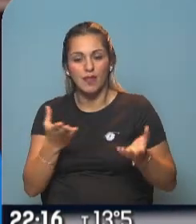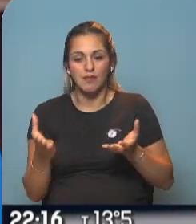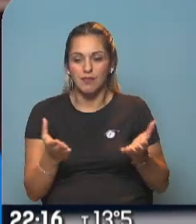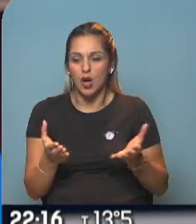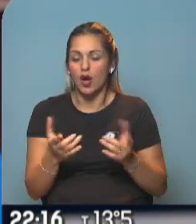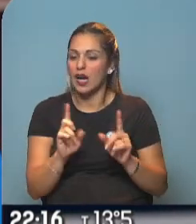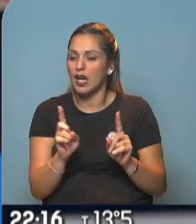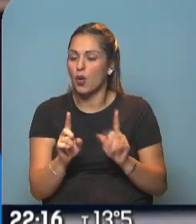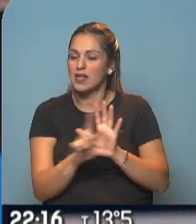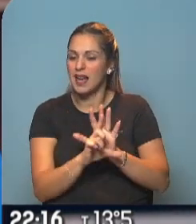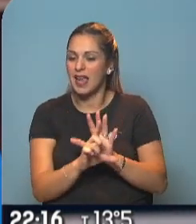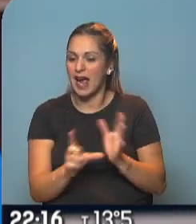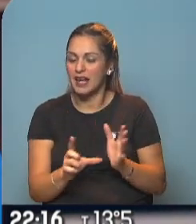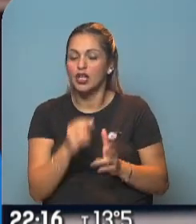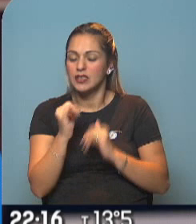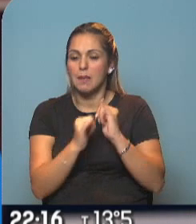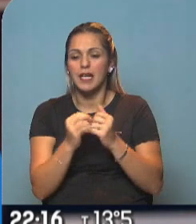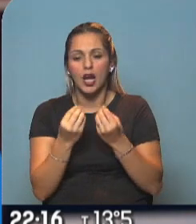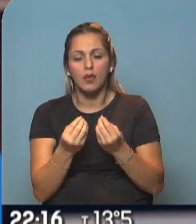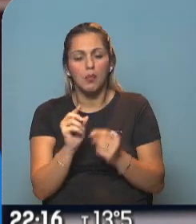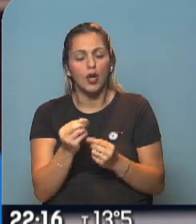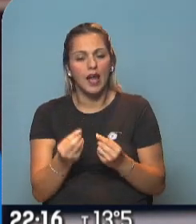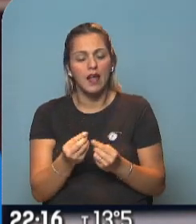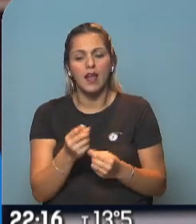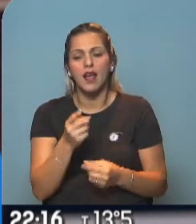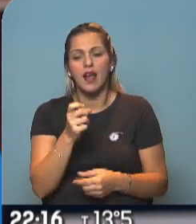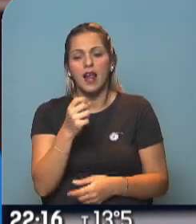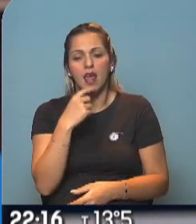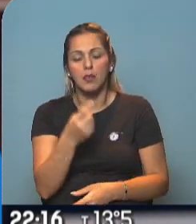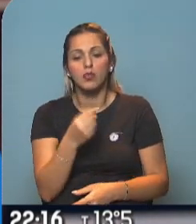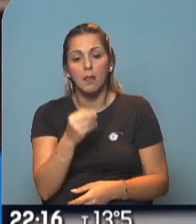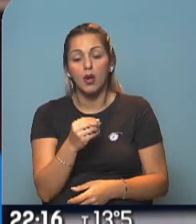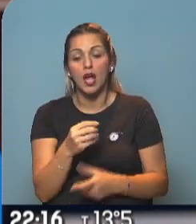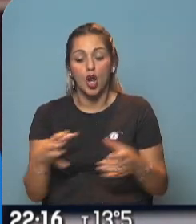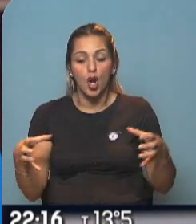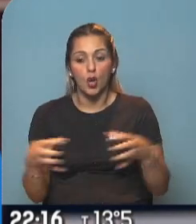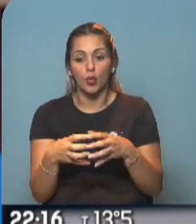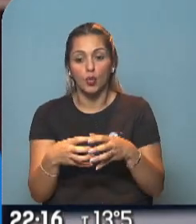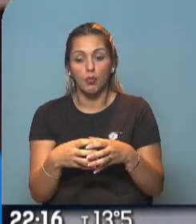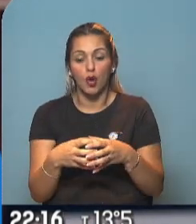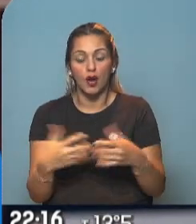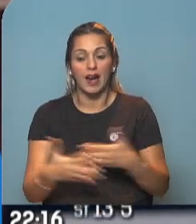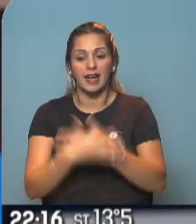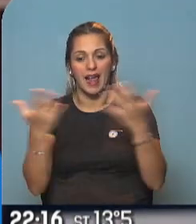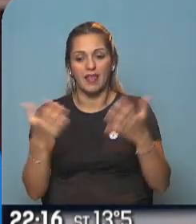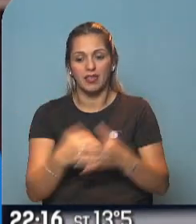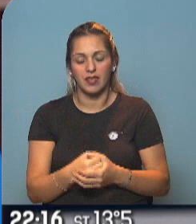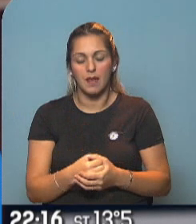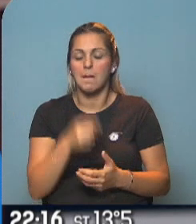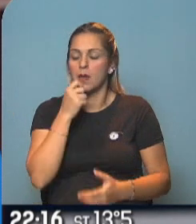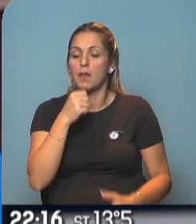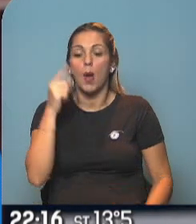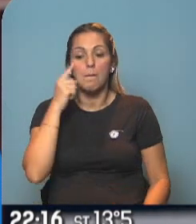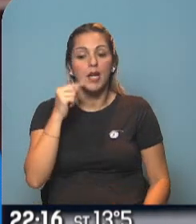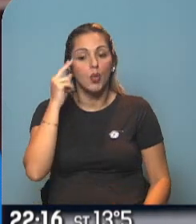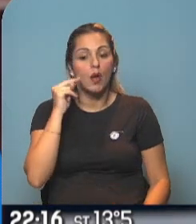que pueden explicar un poco por qué no estalla la cosa, porque la gran pregunta es por qué los sectores populares, que por ejemplo en el Caracazo de 1989